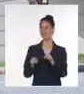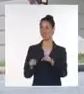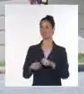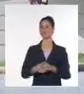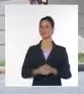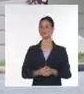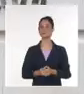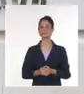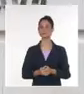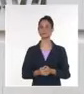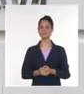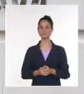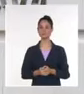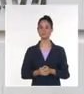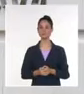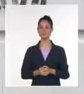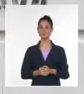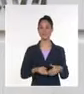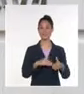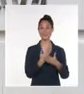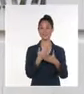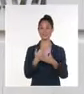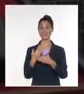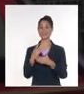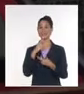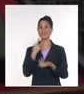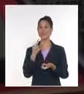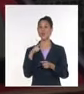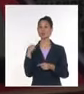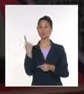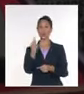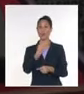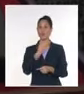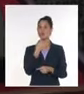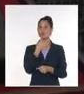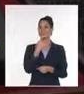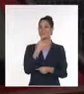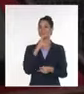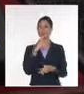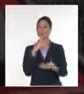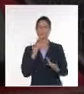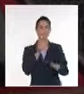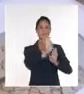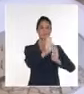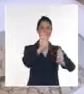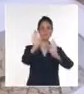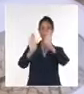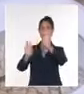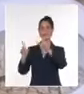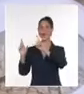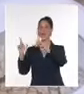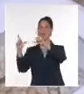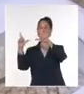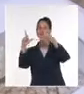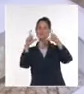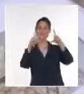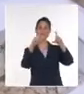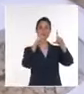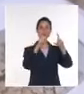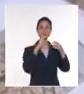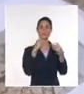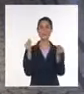Mucho se habla en estos días sobre el Centro Fidel Castro y sus salas expositivas destinadas al estudio de la vida y el ejemplo